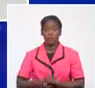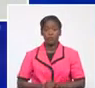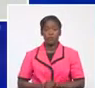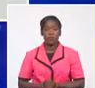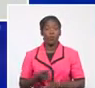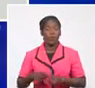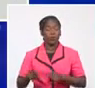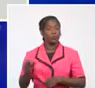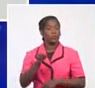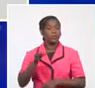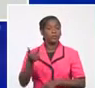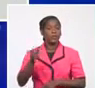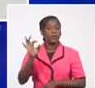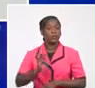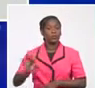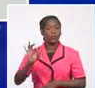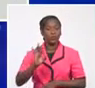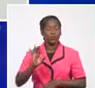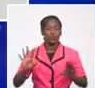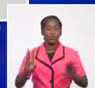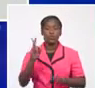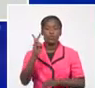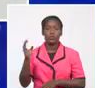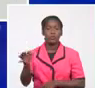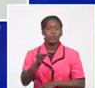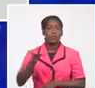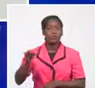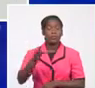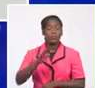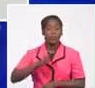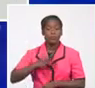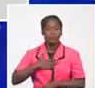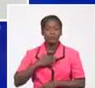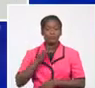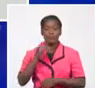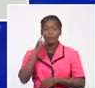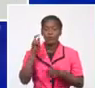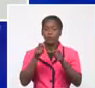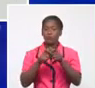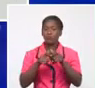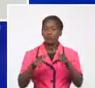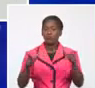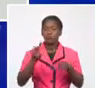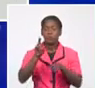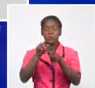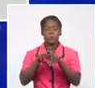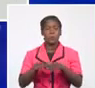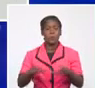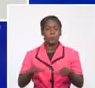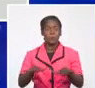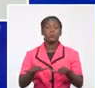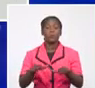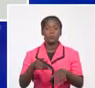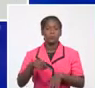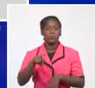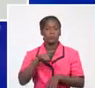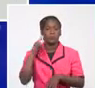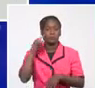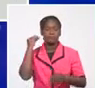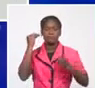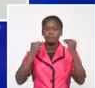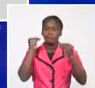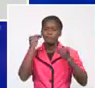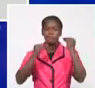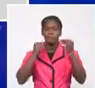octubre. Son los 12 municipios donde se concentra hasta el día de ayer la tasa de incidencia más elevada